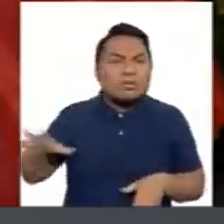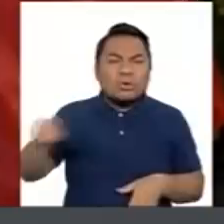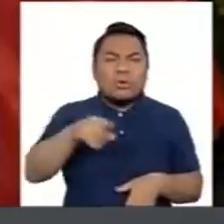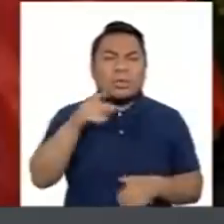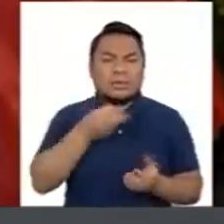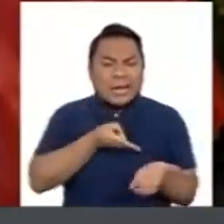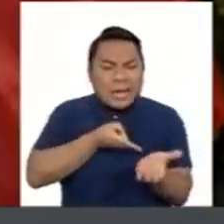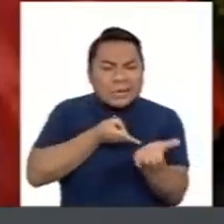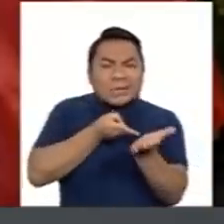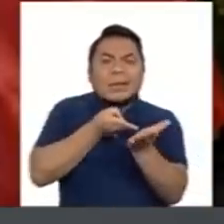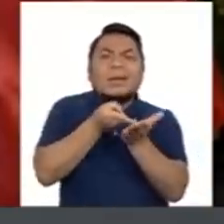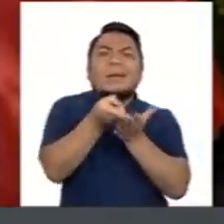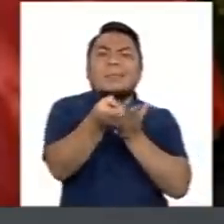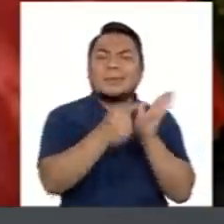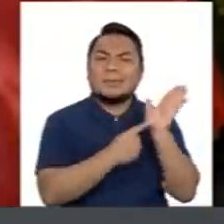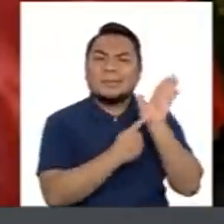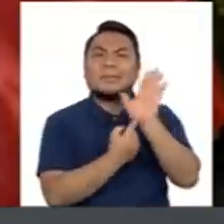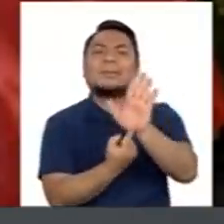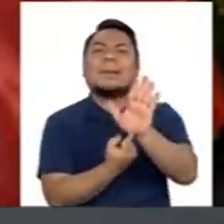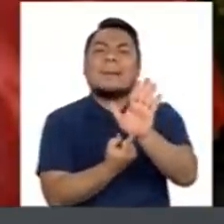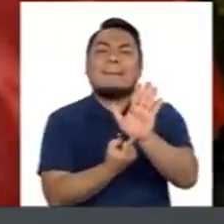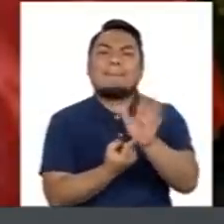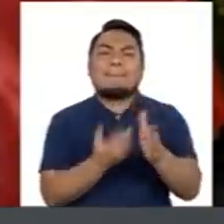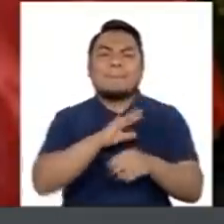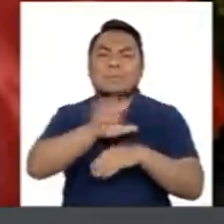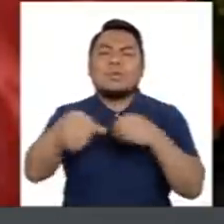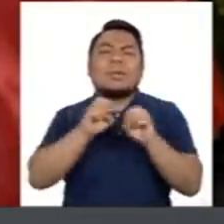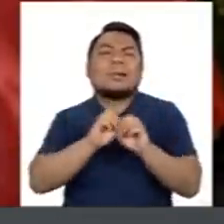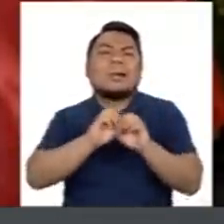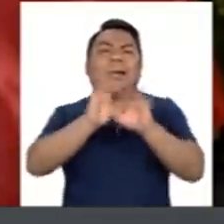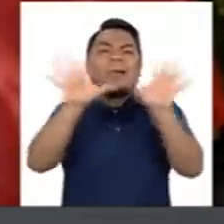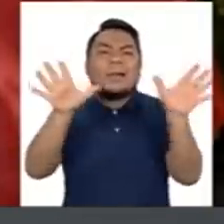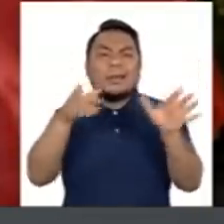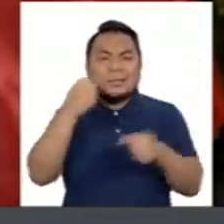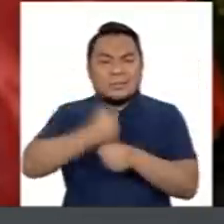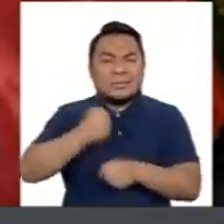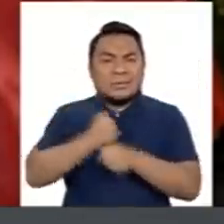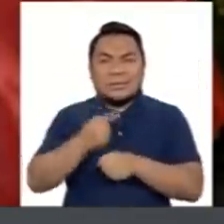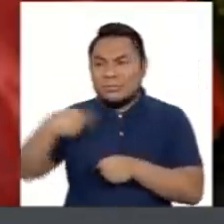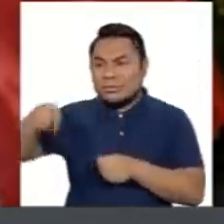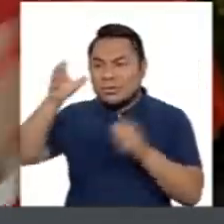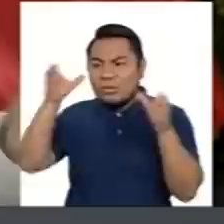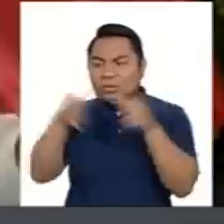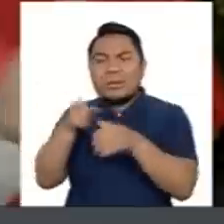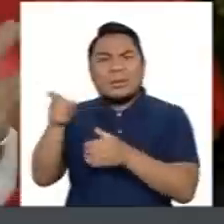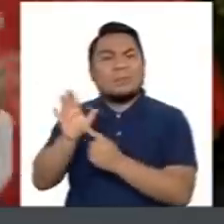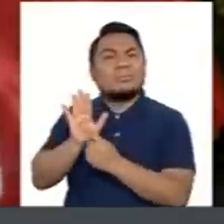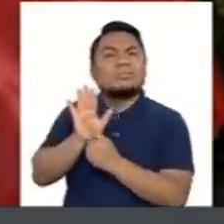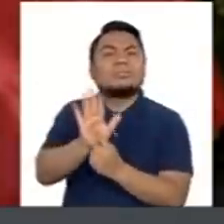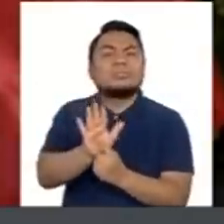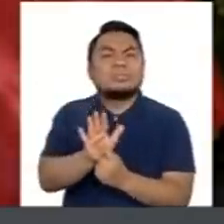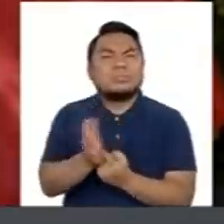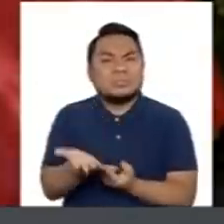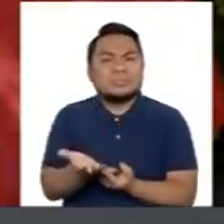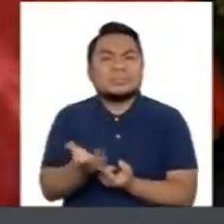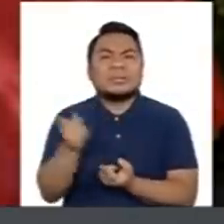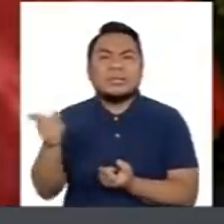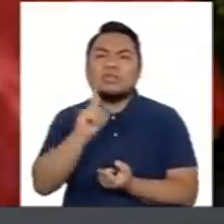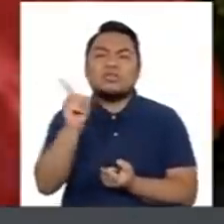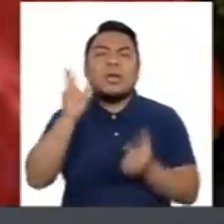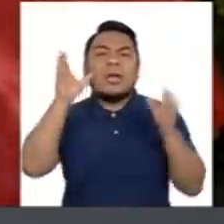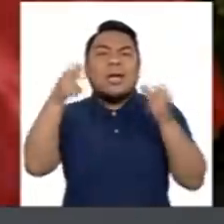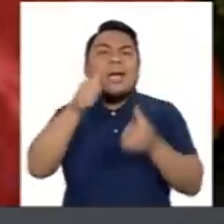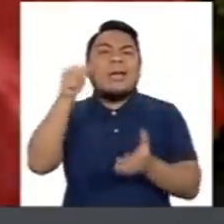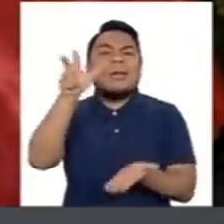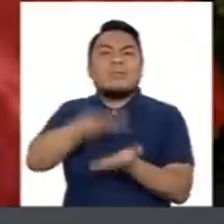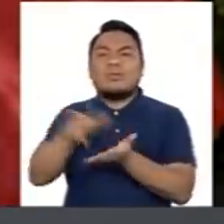todos luchando para hacer más transparente la gestión pública, si quizás llegamos a esta situación